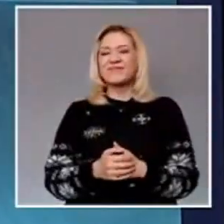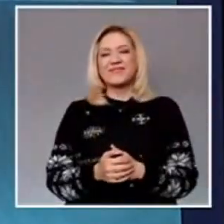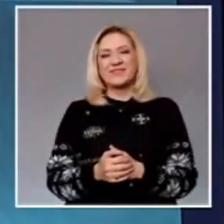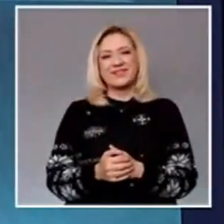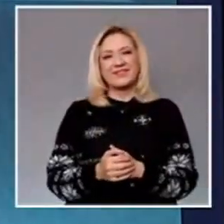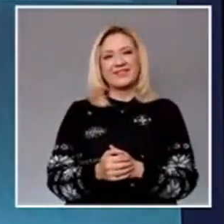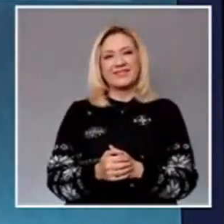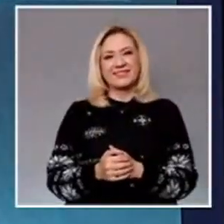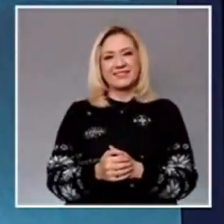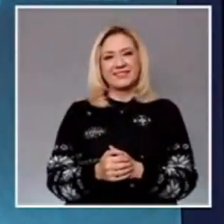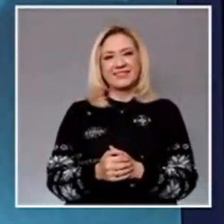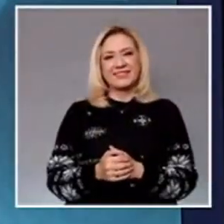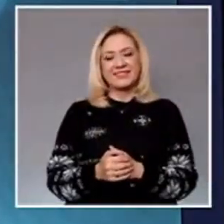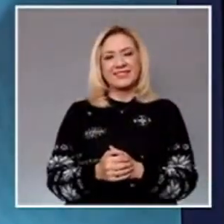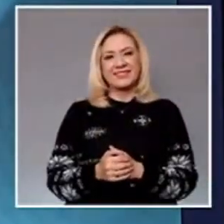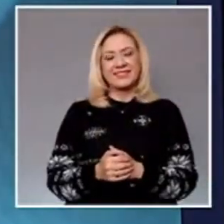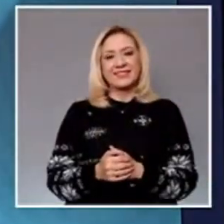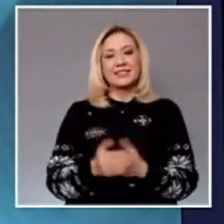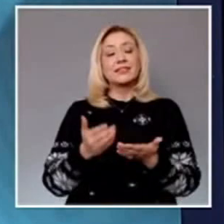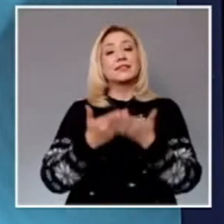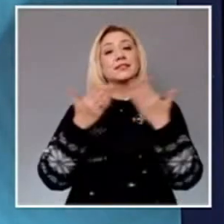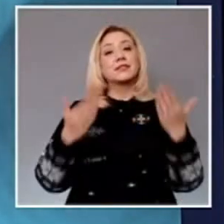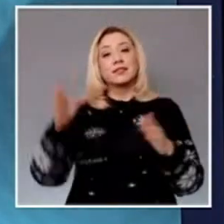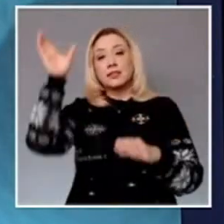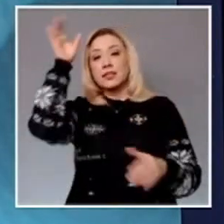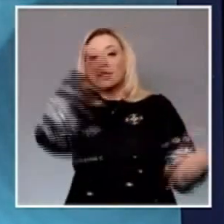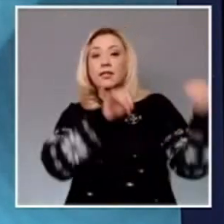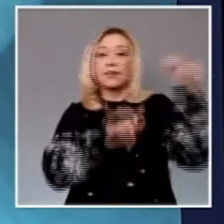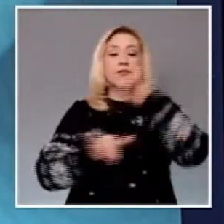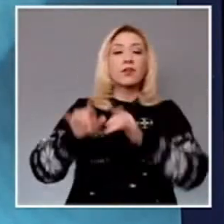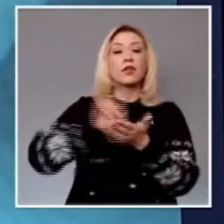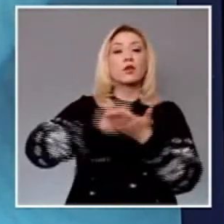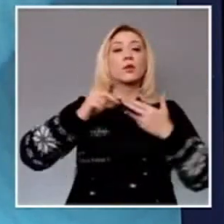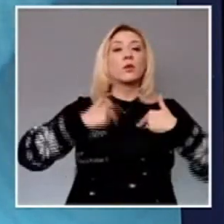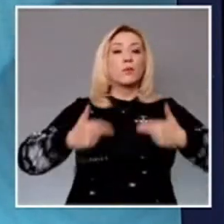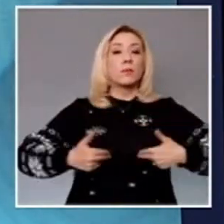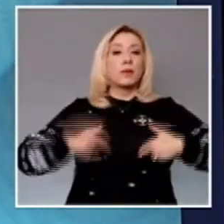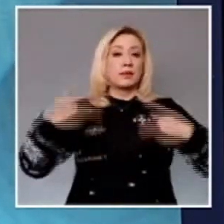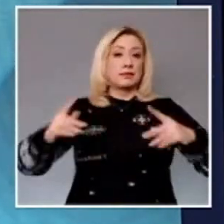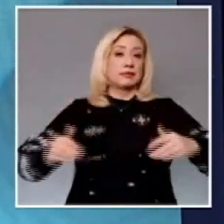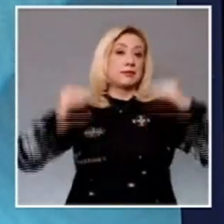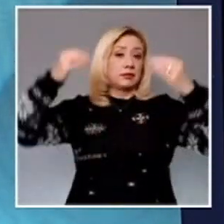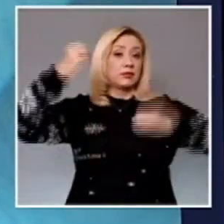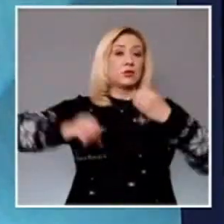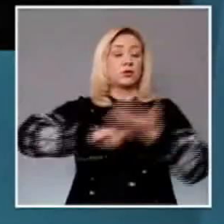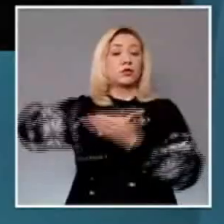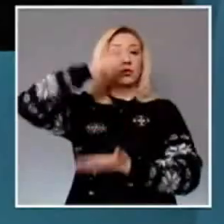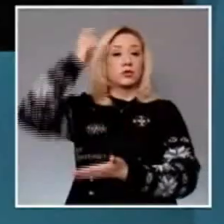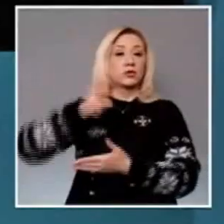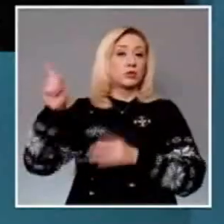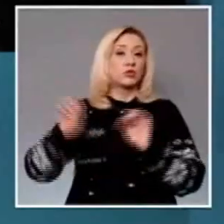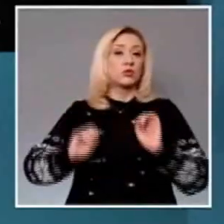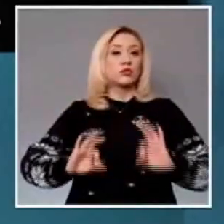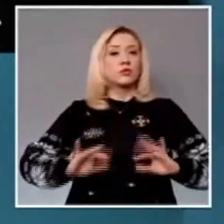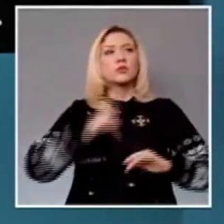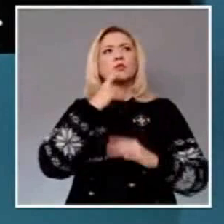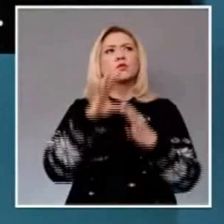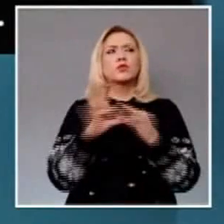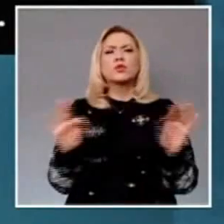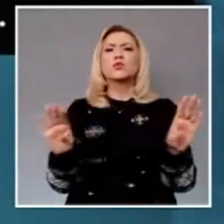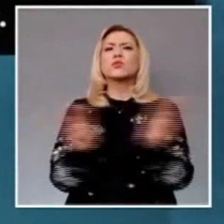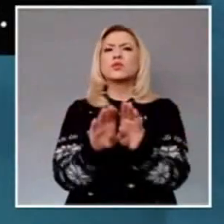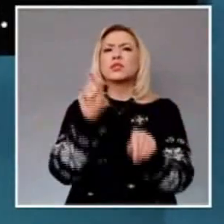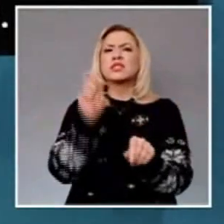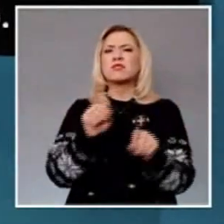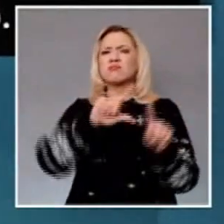La Unidad General de Conocimiento Científico y Derechos Humanos de la Suprema Corte explicó cómo está estructurado el Poder Judicial Federal,